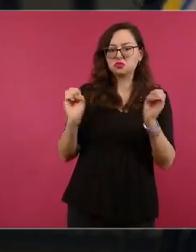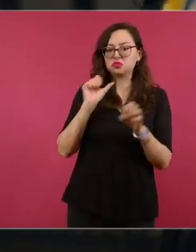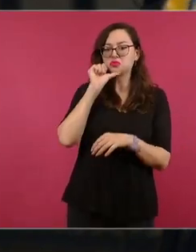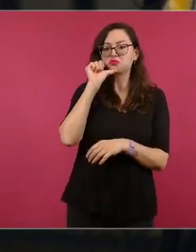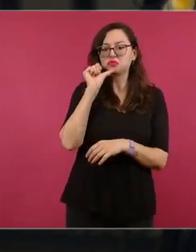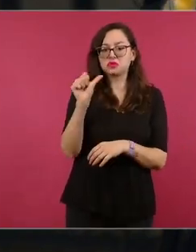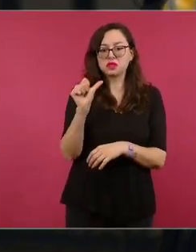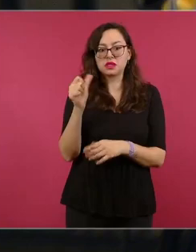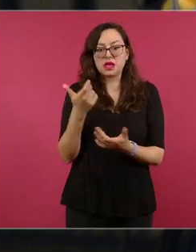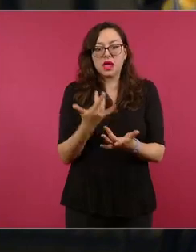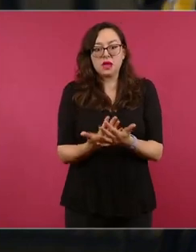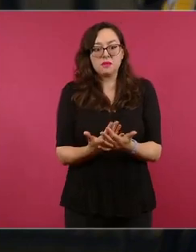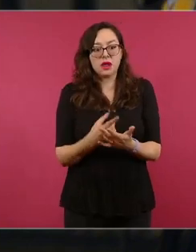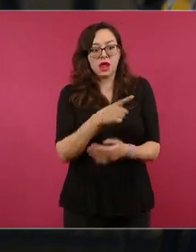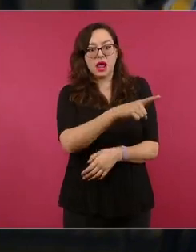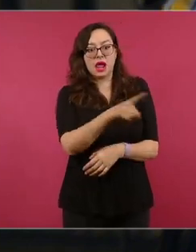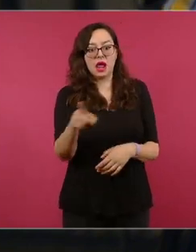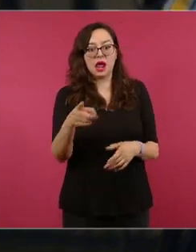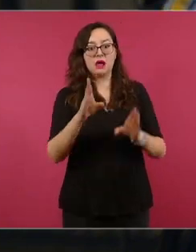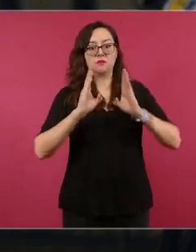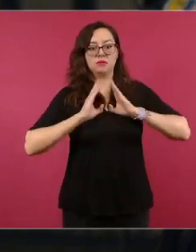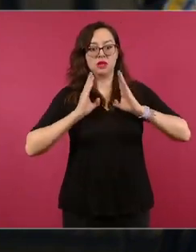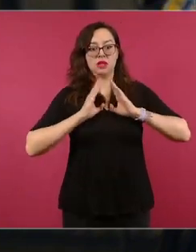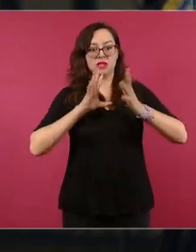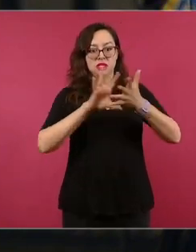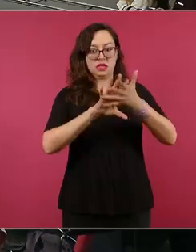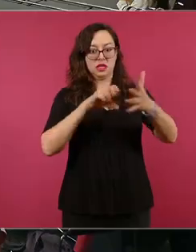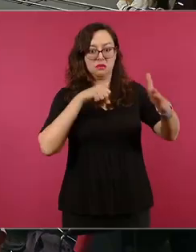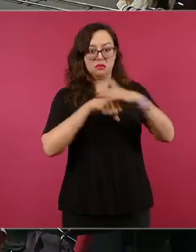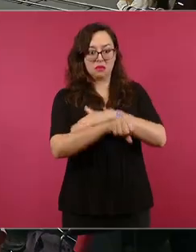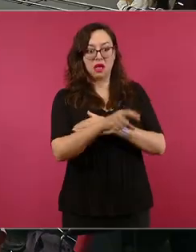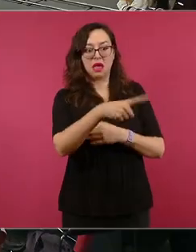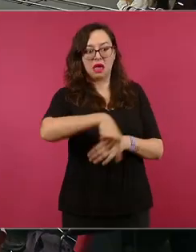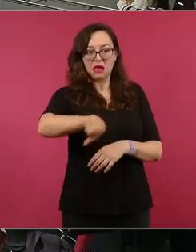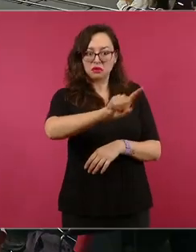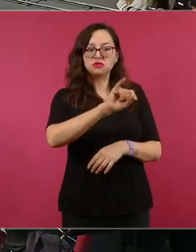la ley de amnistía para poder dar información que ya se tenía? Es que